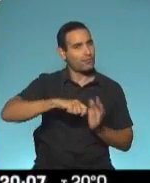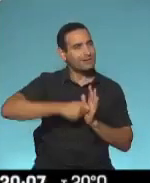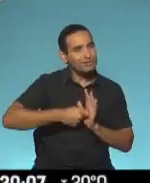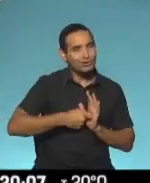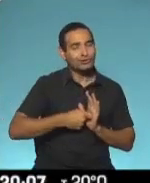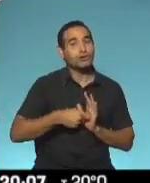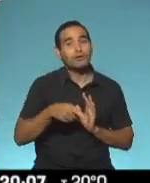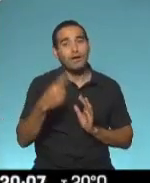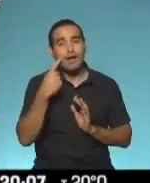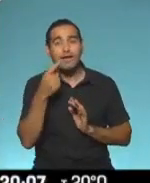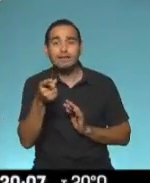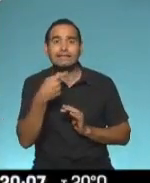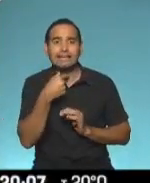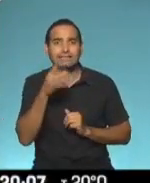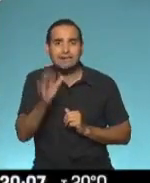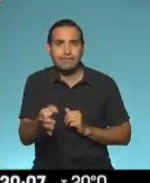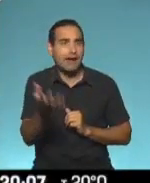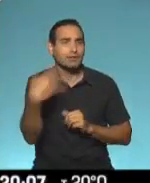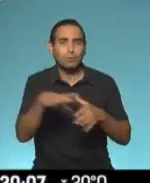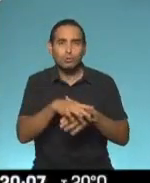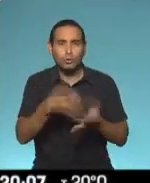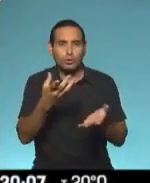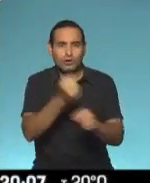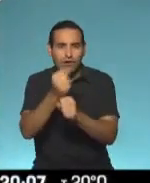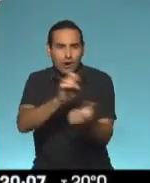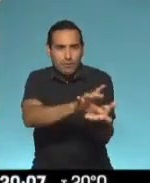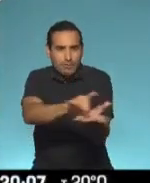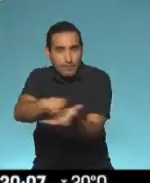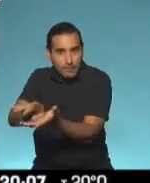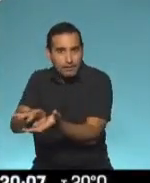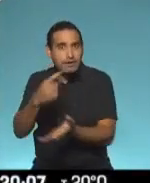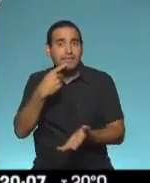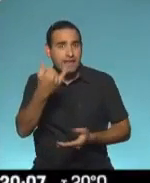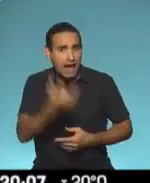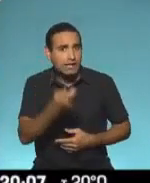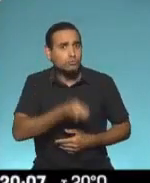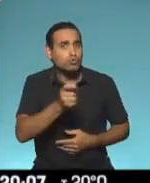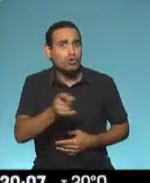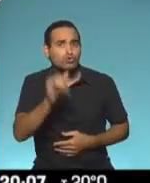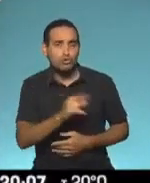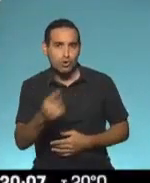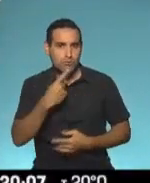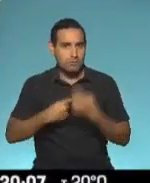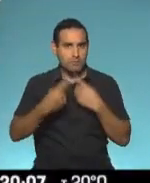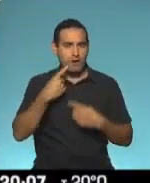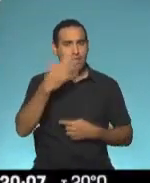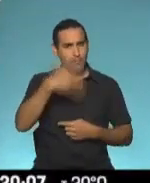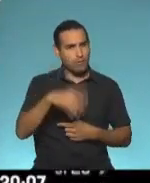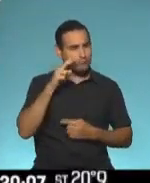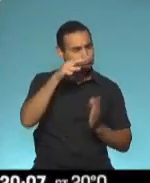ese momento que habían comenzado los despidos masivos, si habían ingresado expedientes. Esto lo pudimos verificar